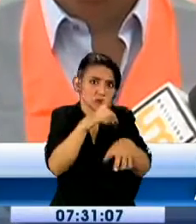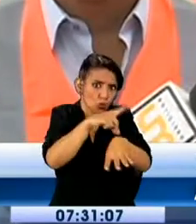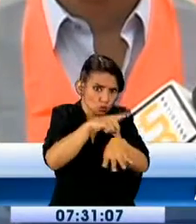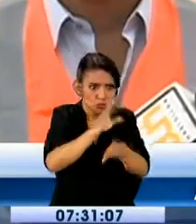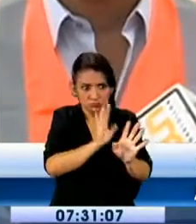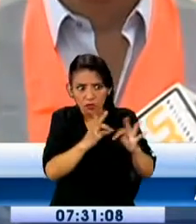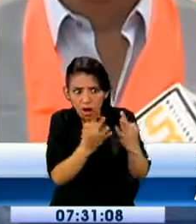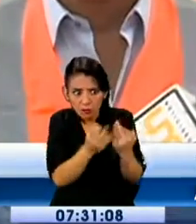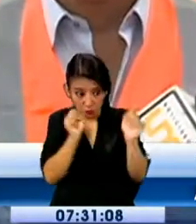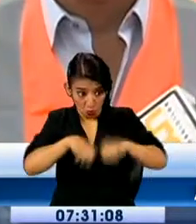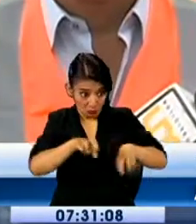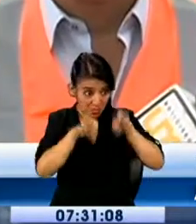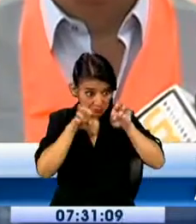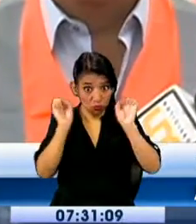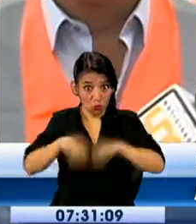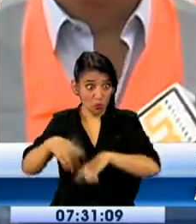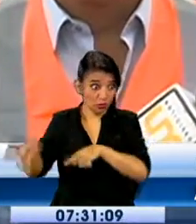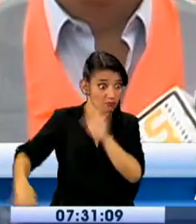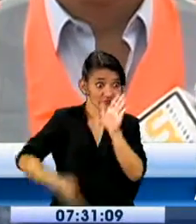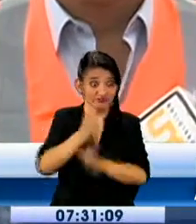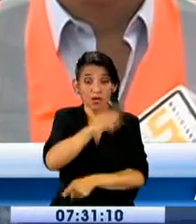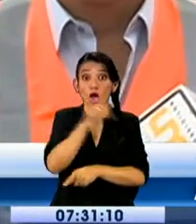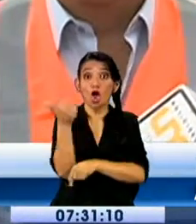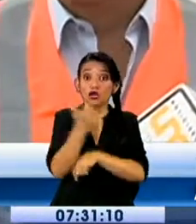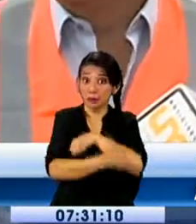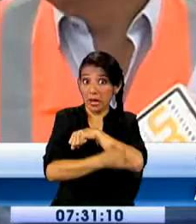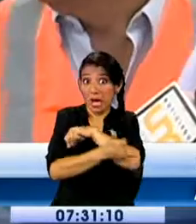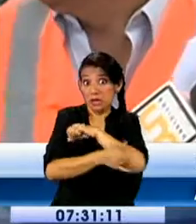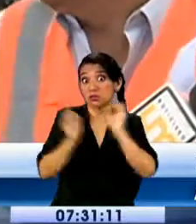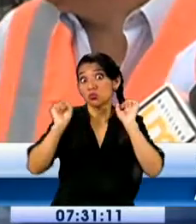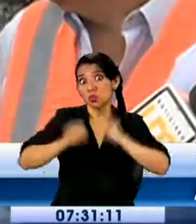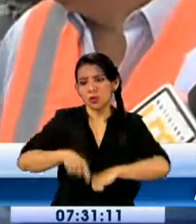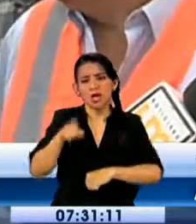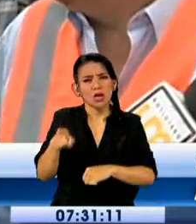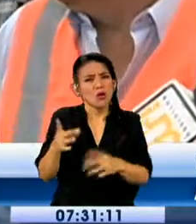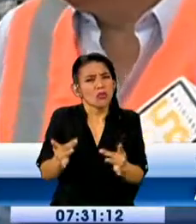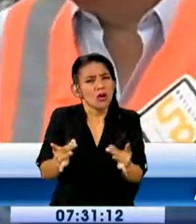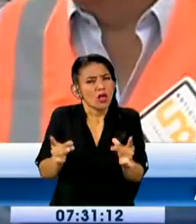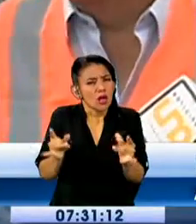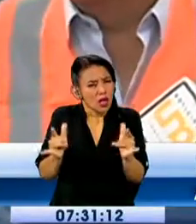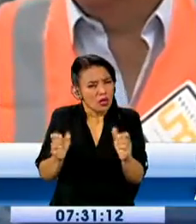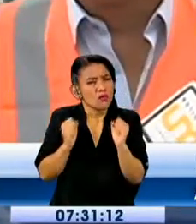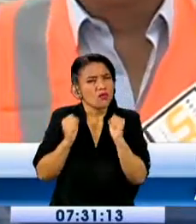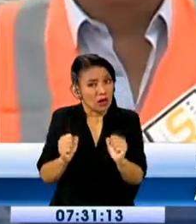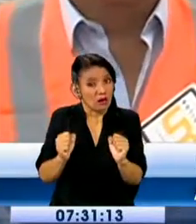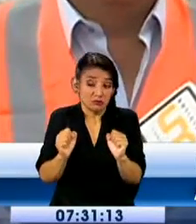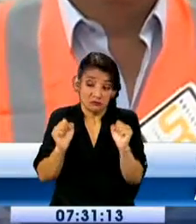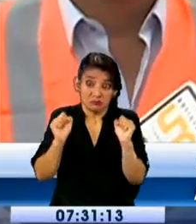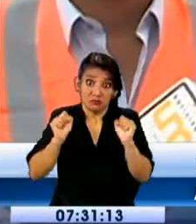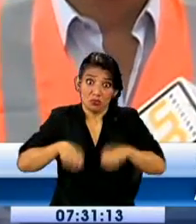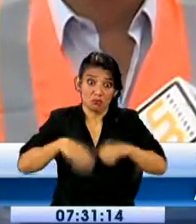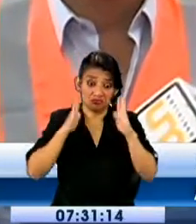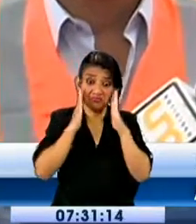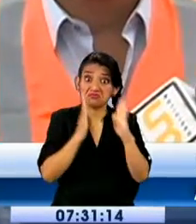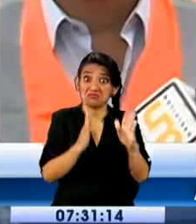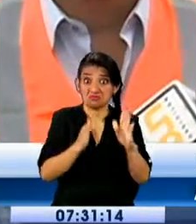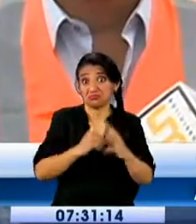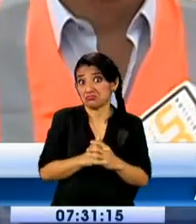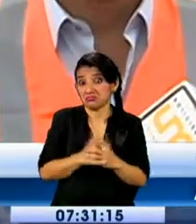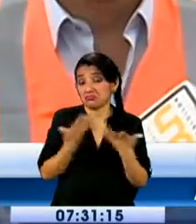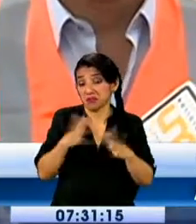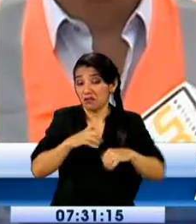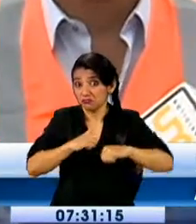médicos, poder trasladar a estos 2 heridos que se encuentran en un estado muy delicado de salud al extranjero para que sean tratados.